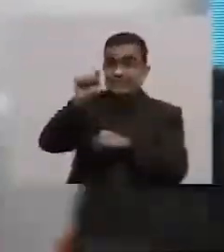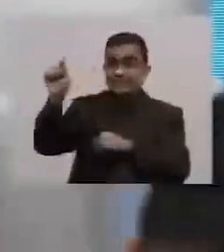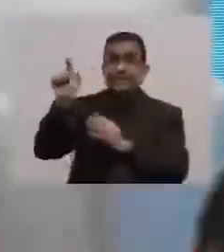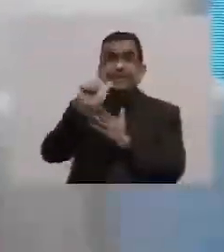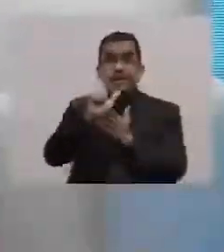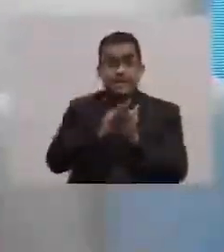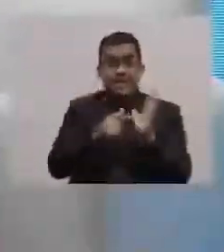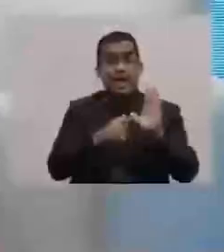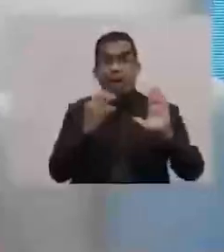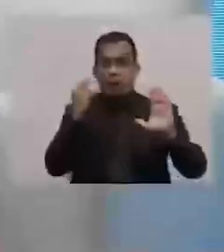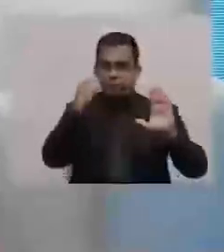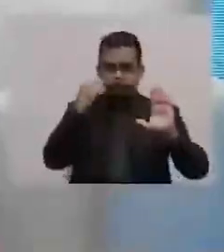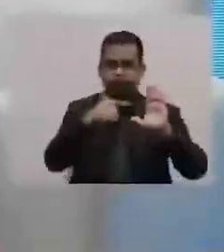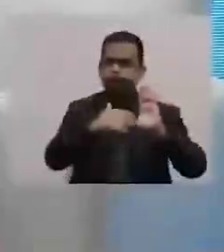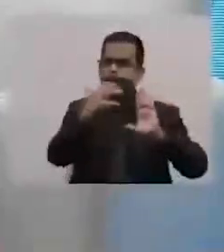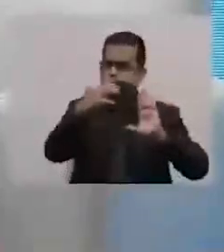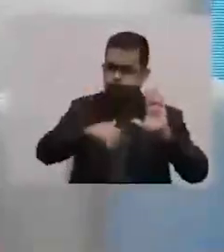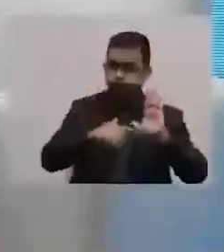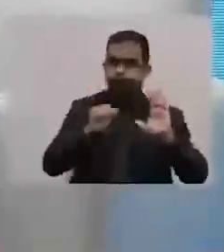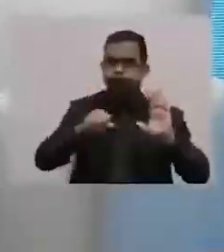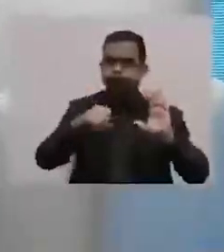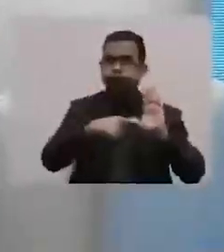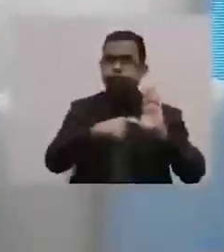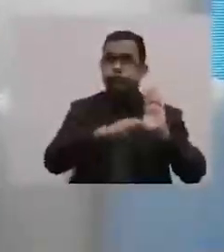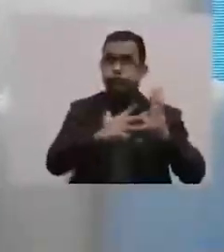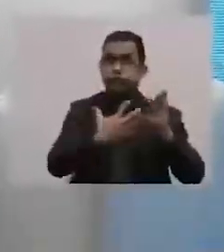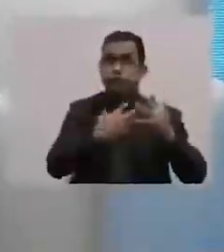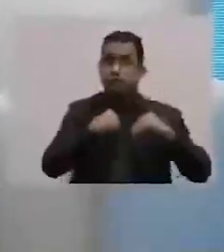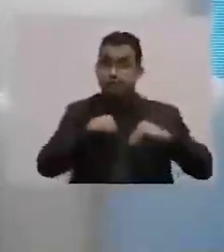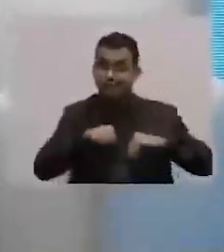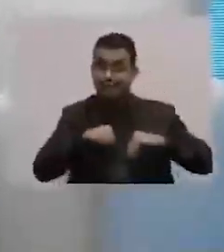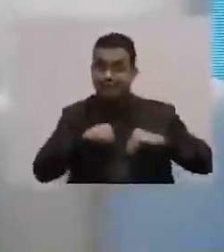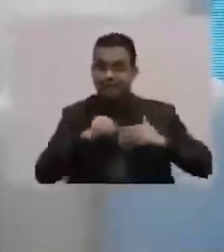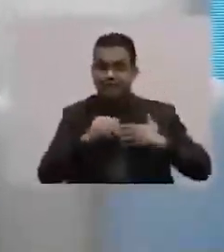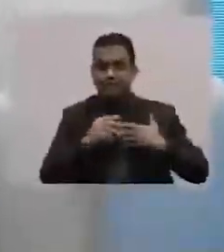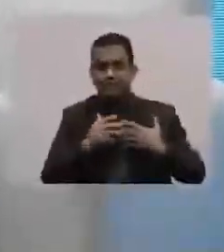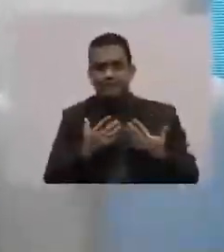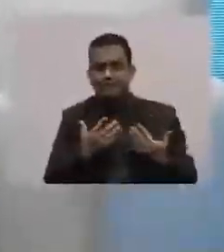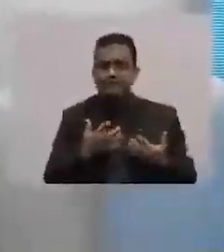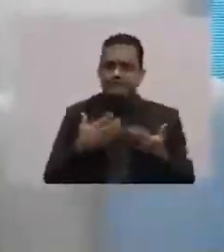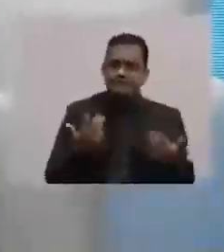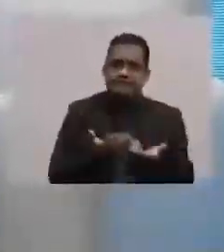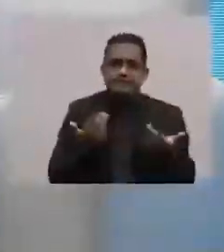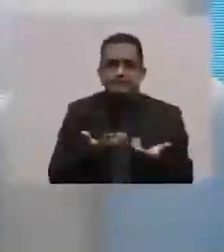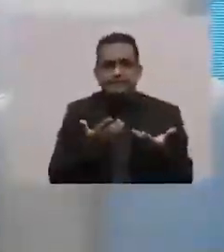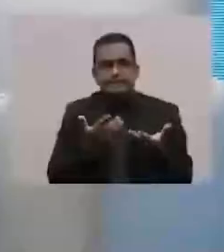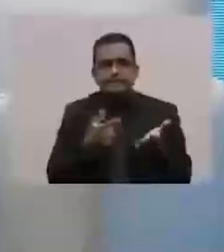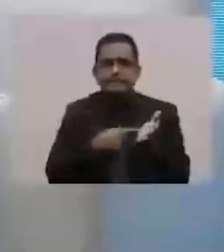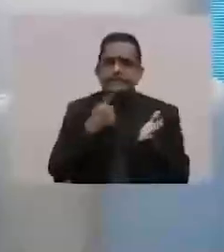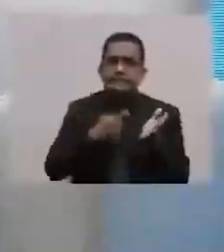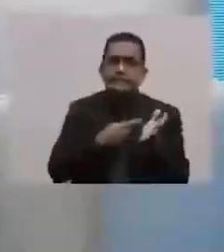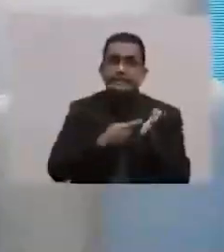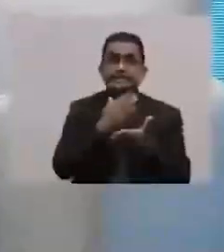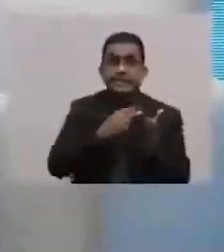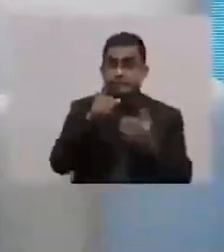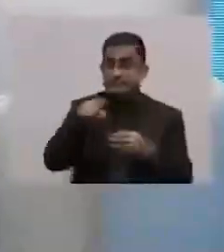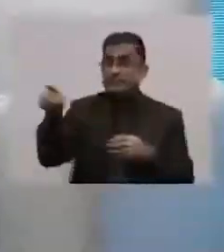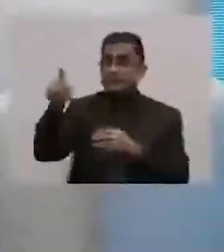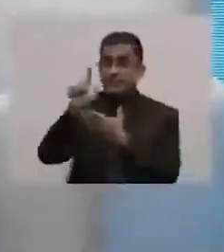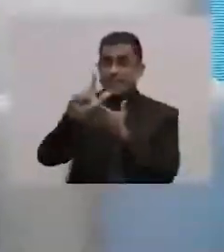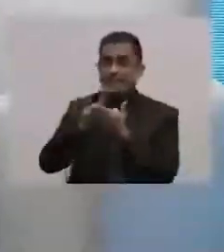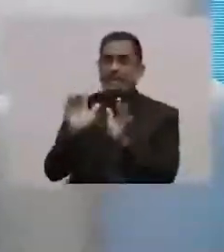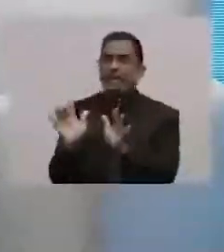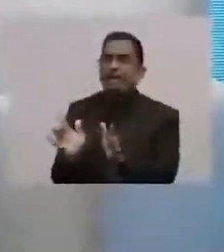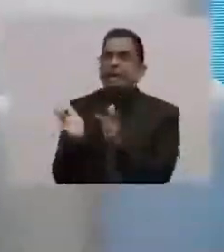son rigurosas y abundantes, de aplicación flexible. En los países organizados, las leyes son simples, de aplicación